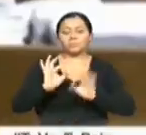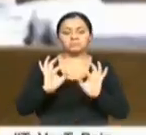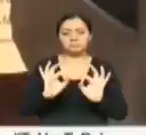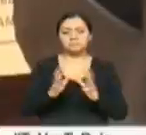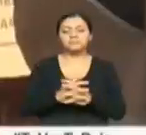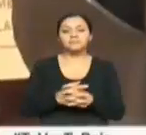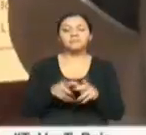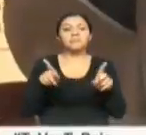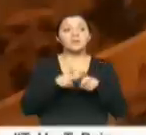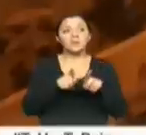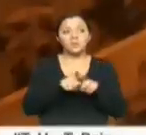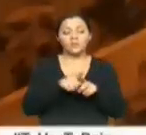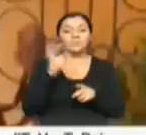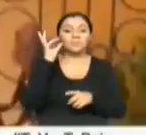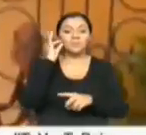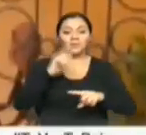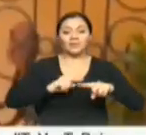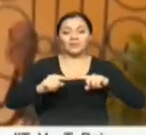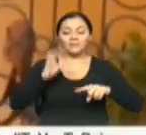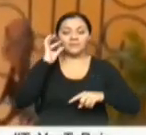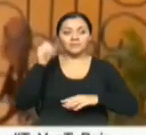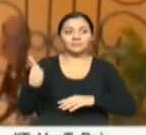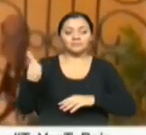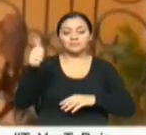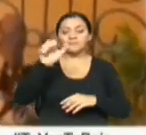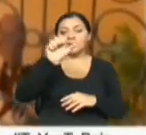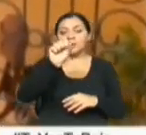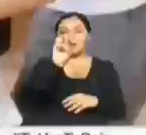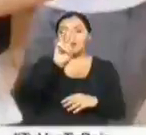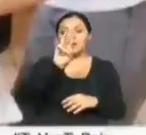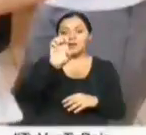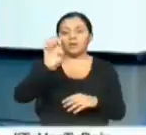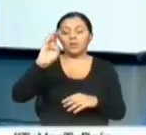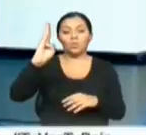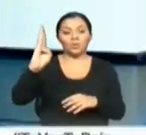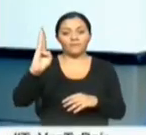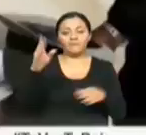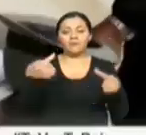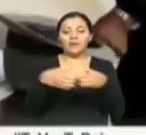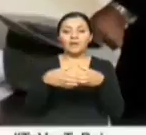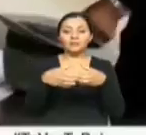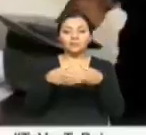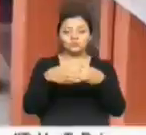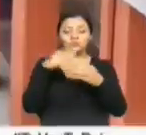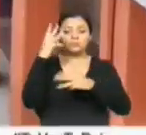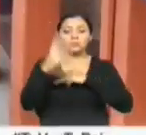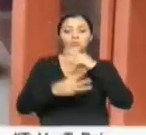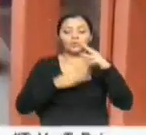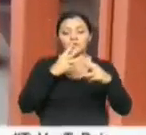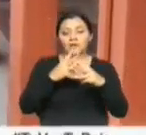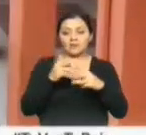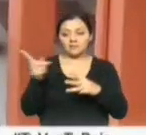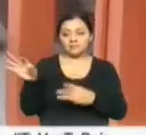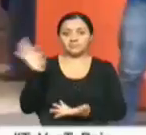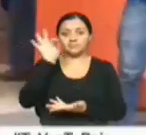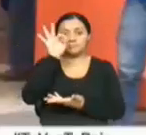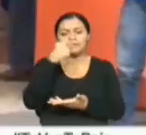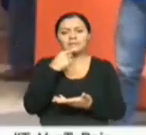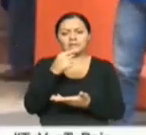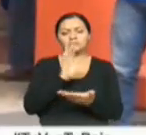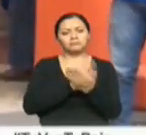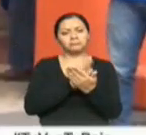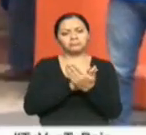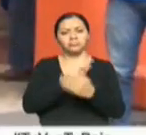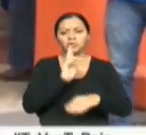también Carmen Imbert, jefa de la misión de observación electoral de la Asociación Mundial de Organismos Electorales, AWEF, resaltó la